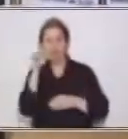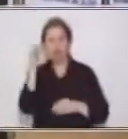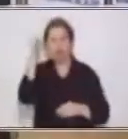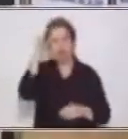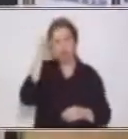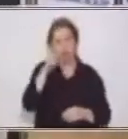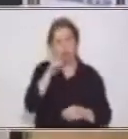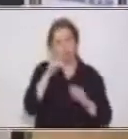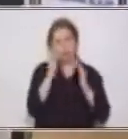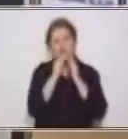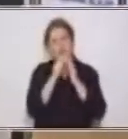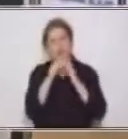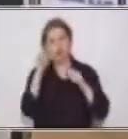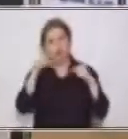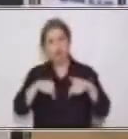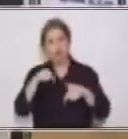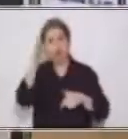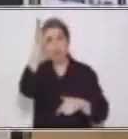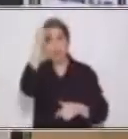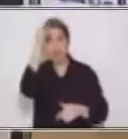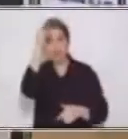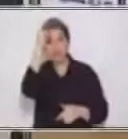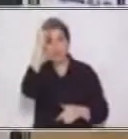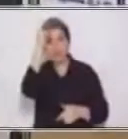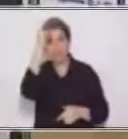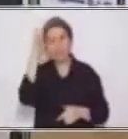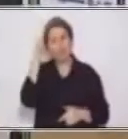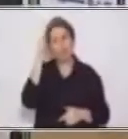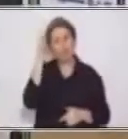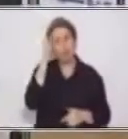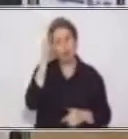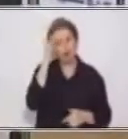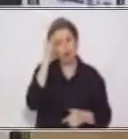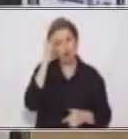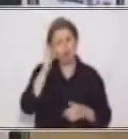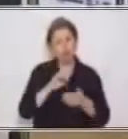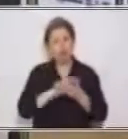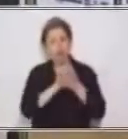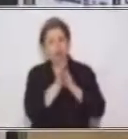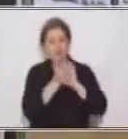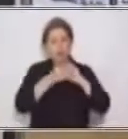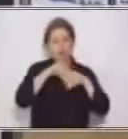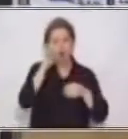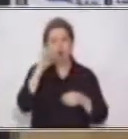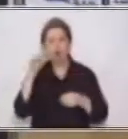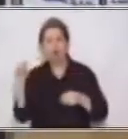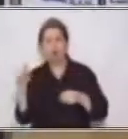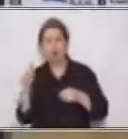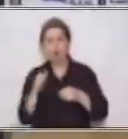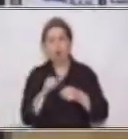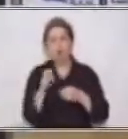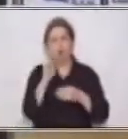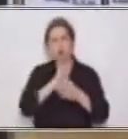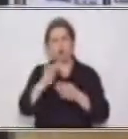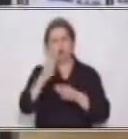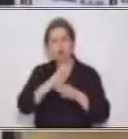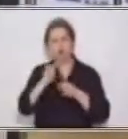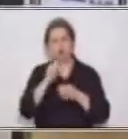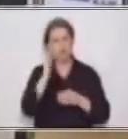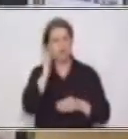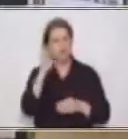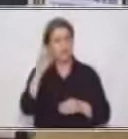en tu casa lo que aprendiste hoy. Te recuerdo que te laves las manos con agua o utilices alcohol en